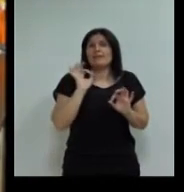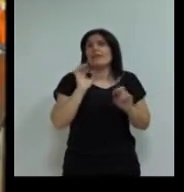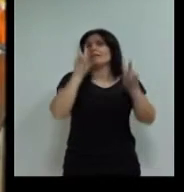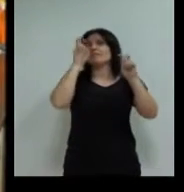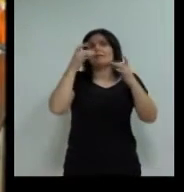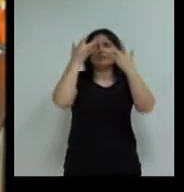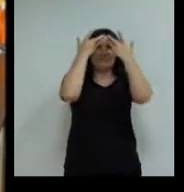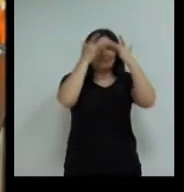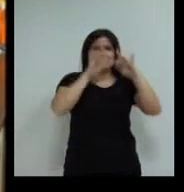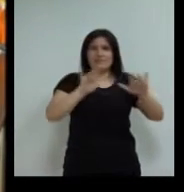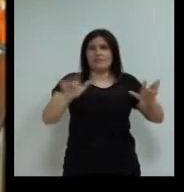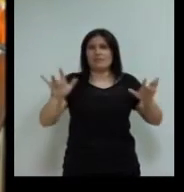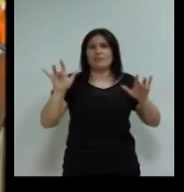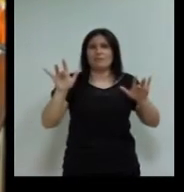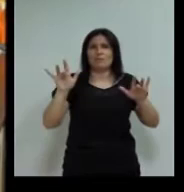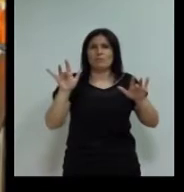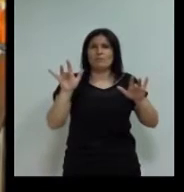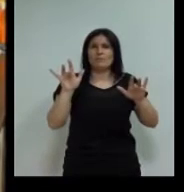sensibilización. Tampoco